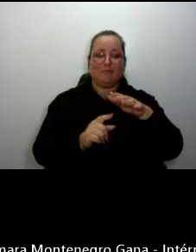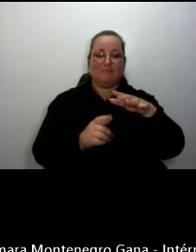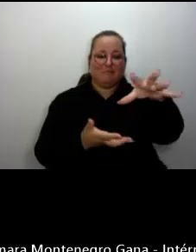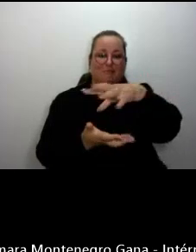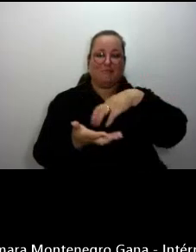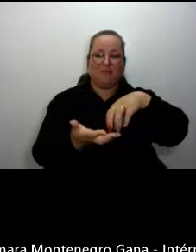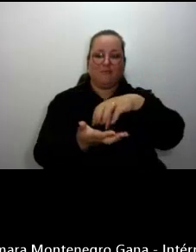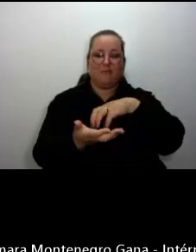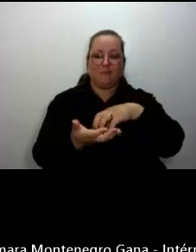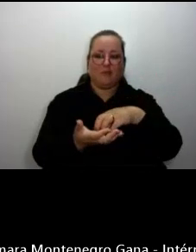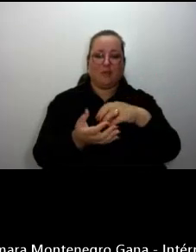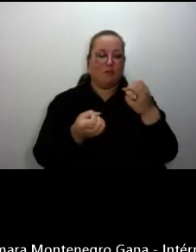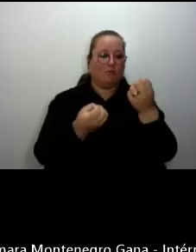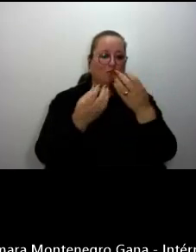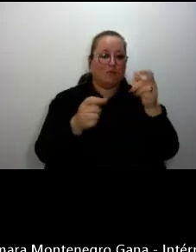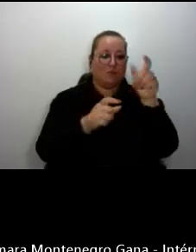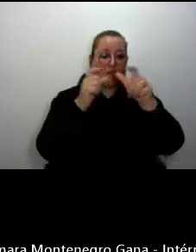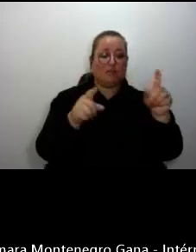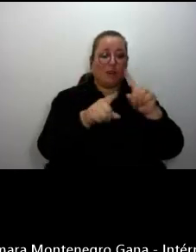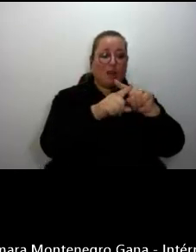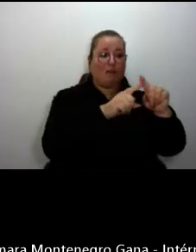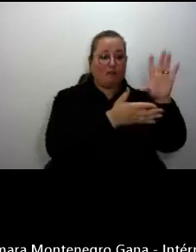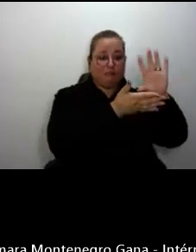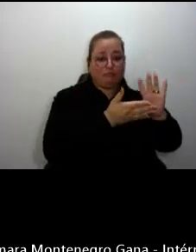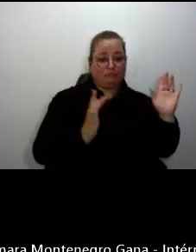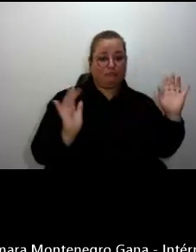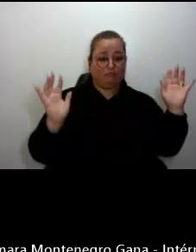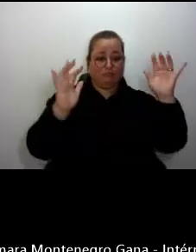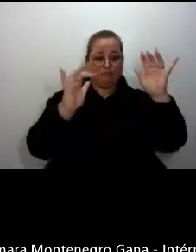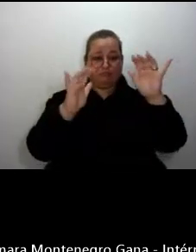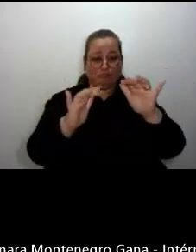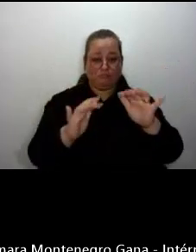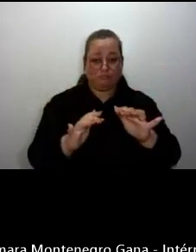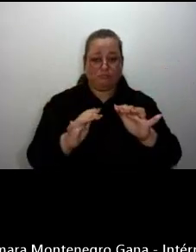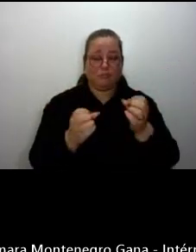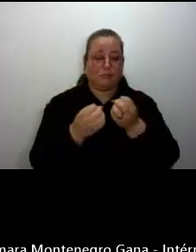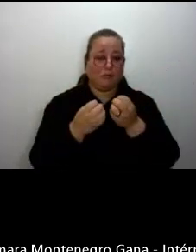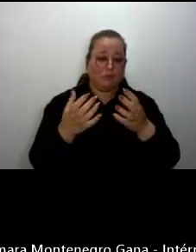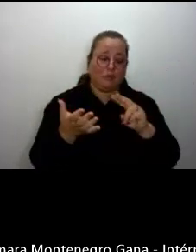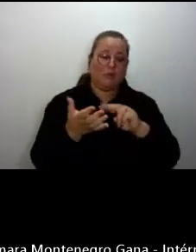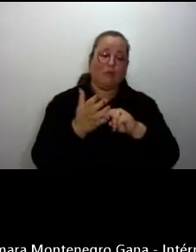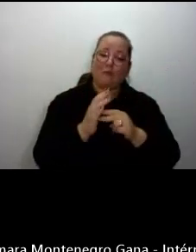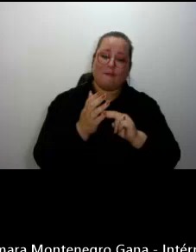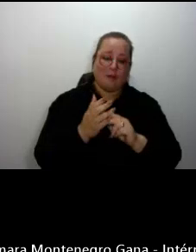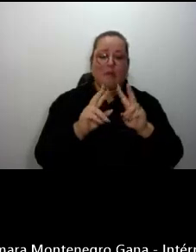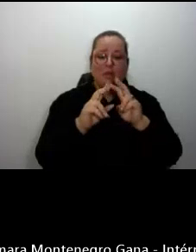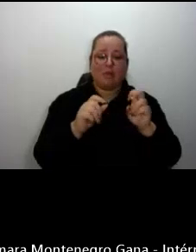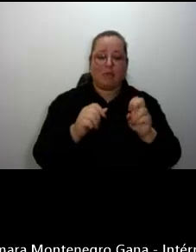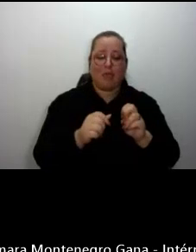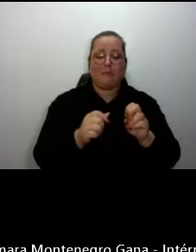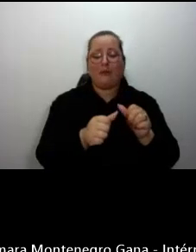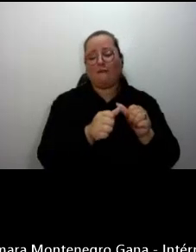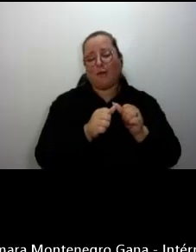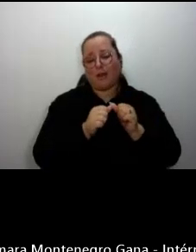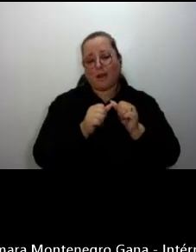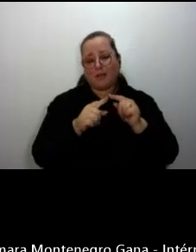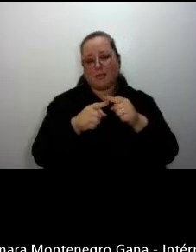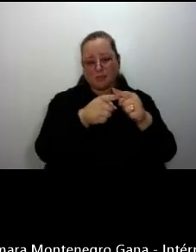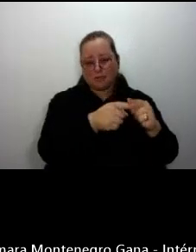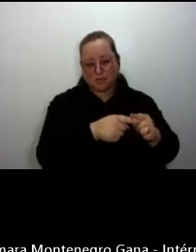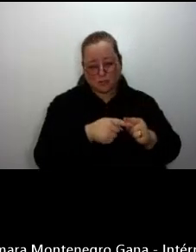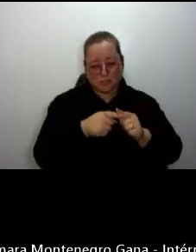mucha migración, de mucha, muy alta vulnerabilidad social, y una serie de factores que